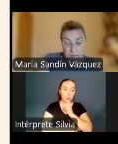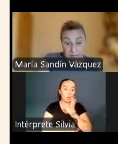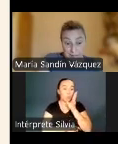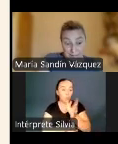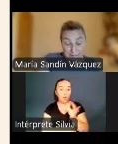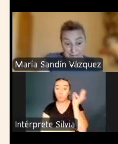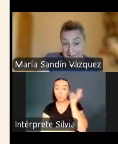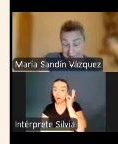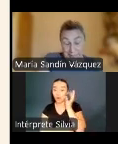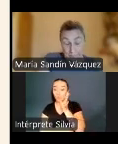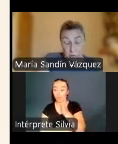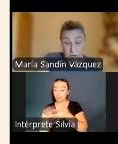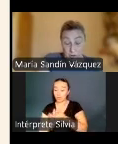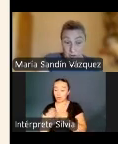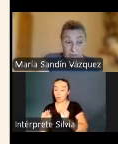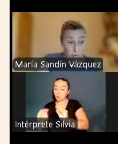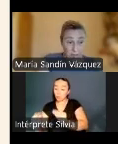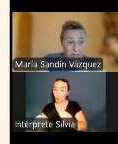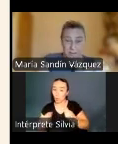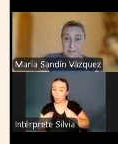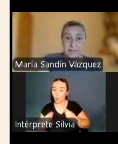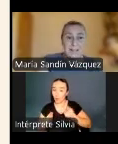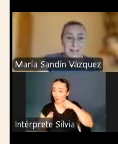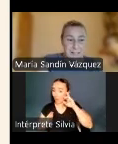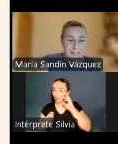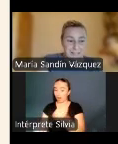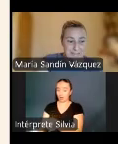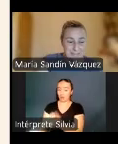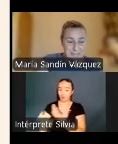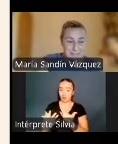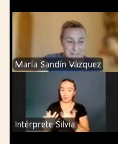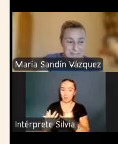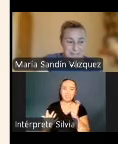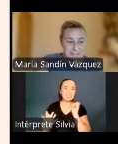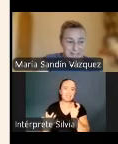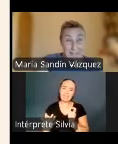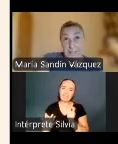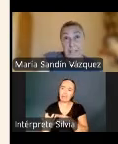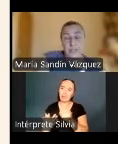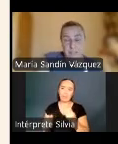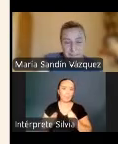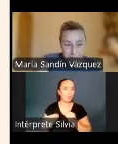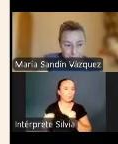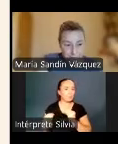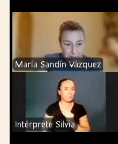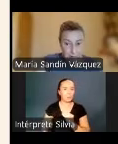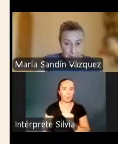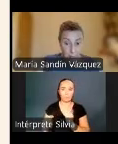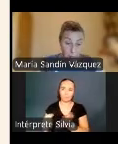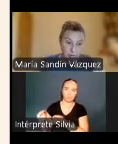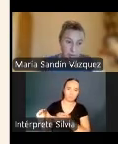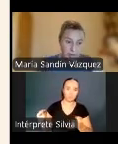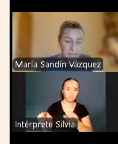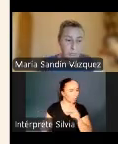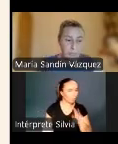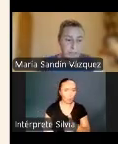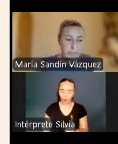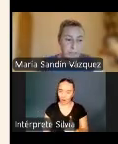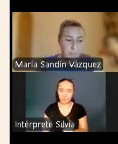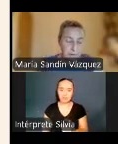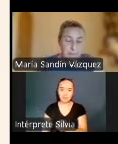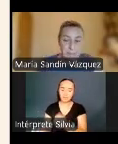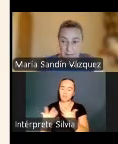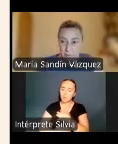contar su experiencia vital, que en muchas ocasiones no es la más idónea, y por los